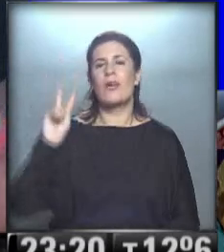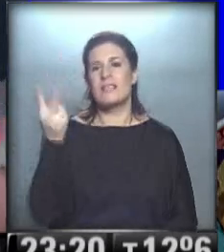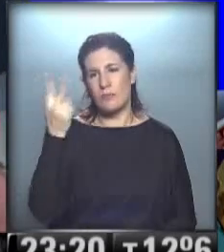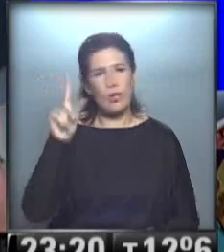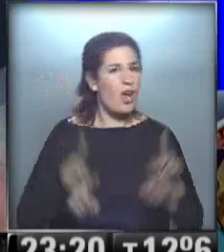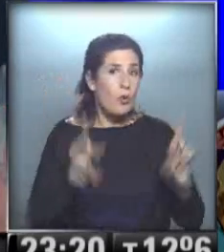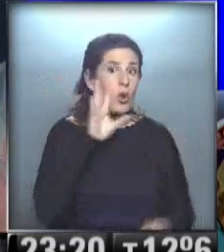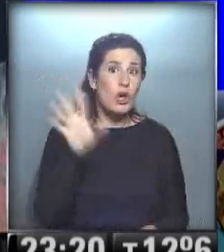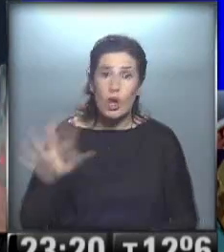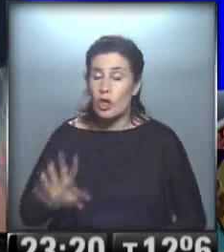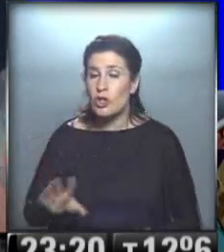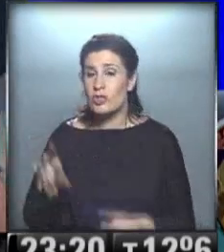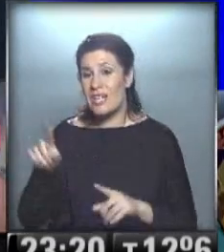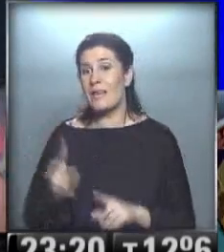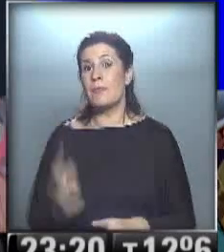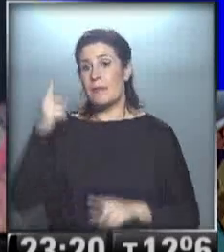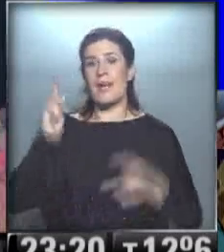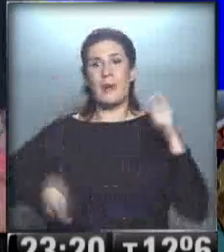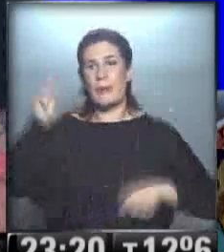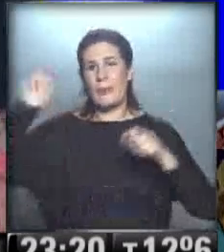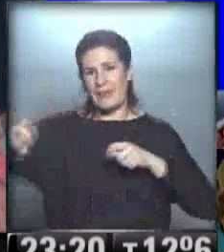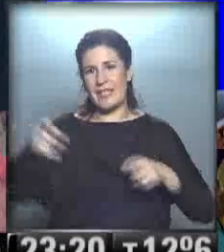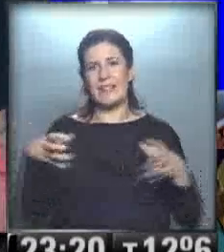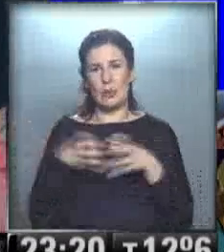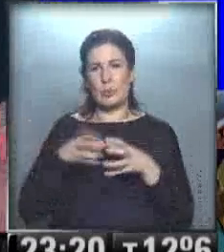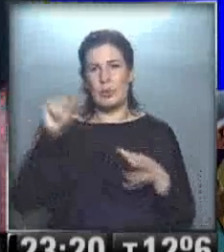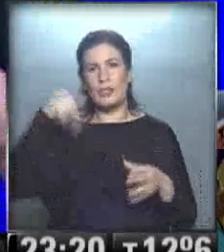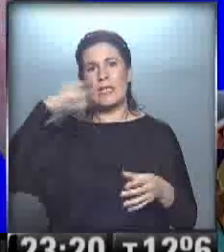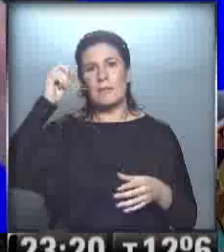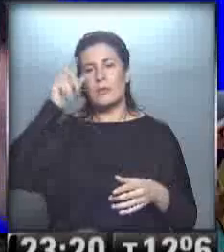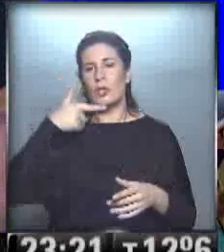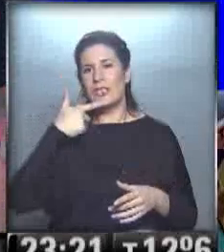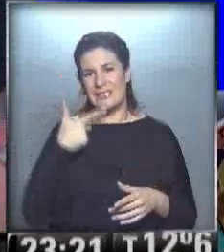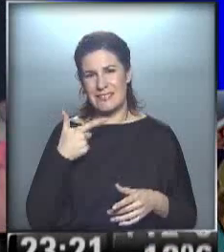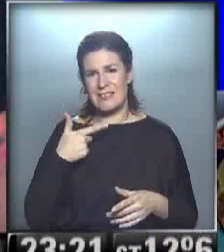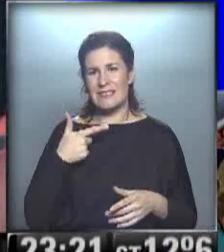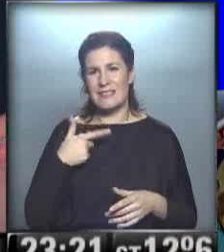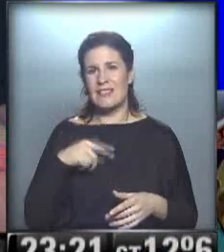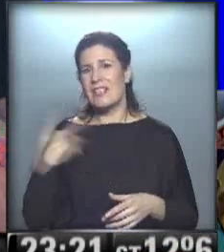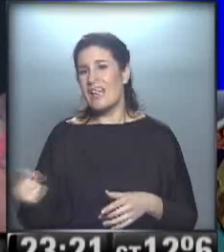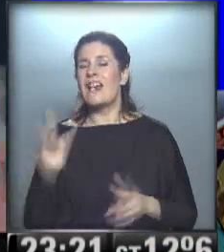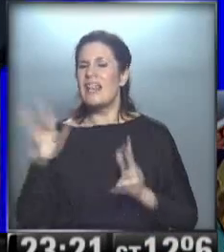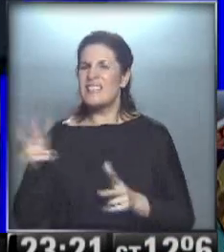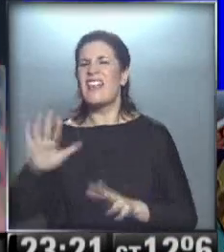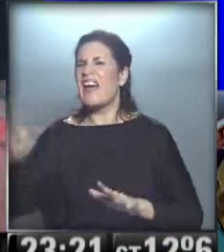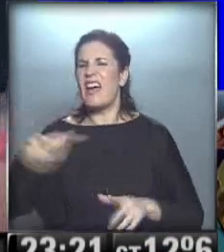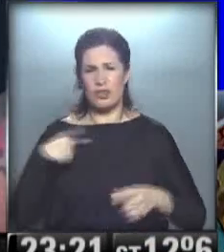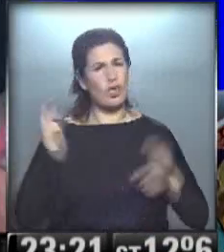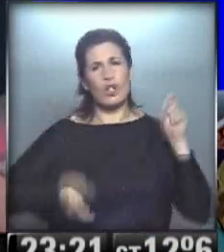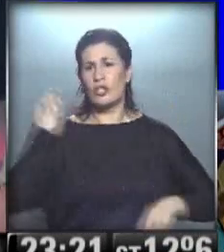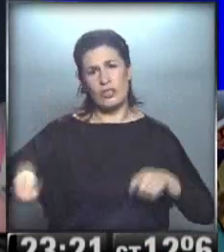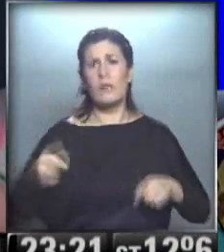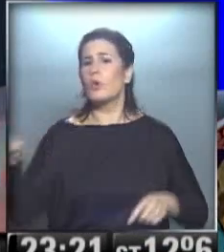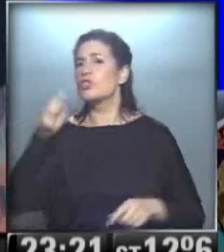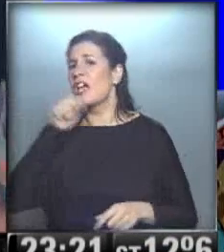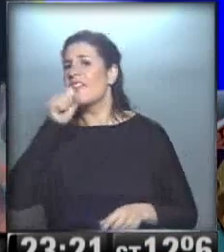Tommy Ramone fue el primer baterista de Los Ramones. Fue el que le dijo a Joey Ramone, deja, yo toco la batería y vos andá a cantar. Así que mirá lo que hizo ese tipo.